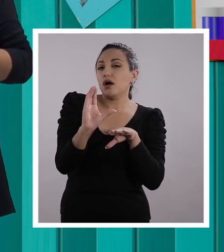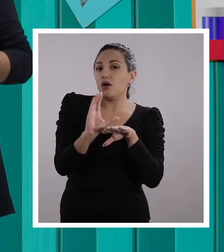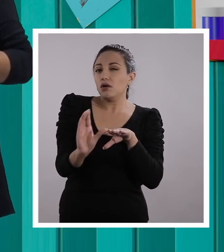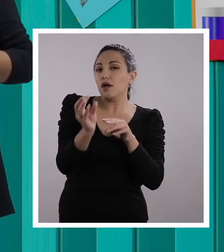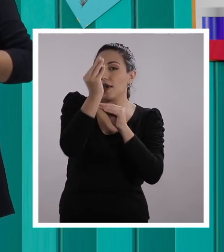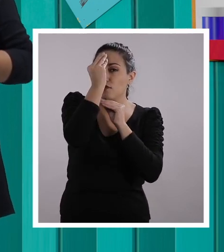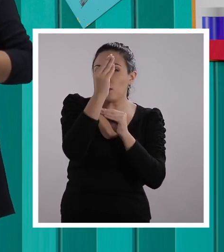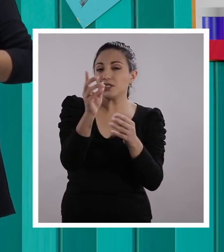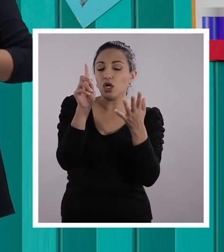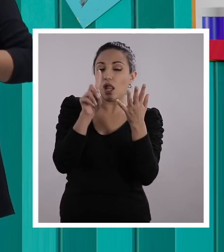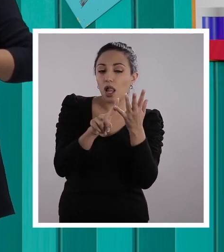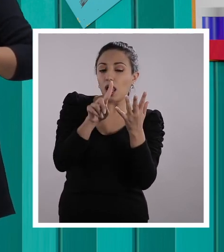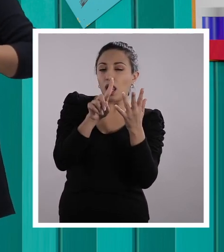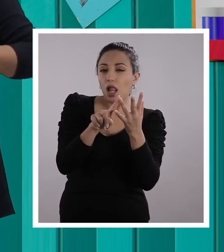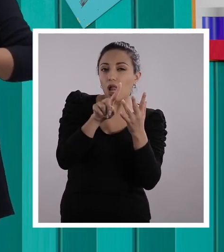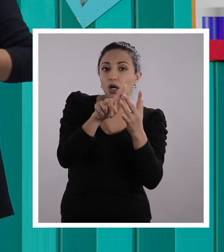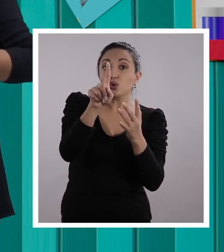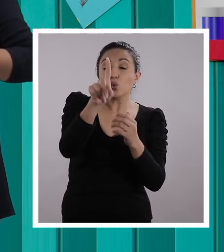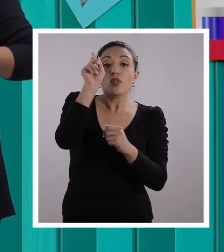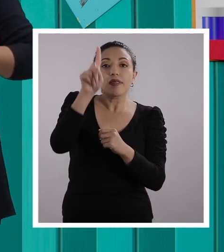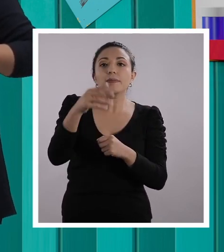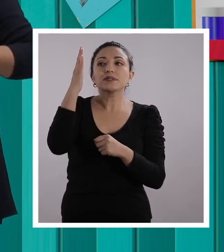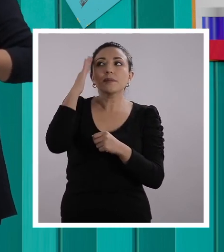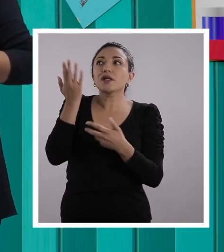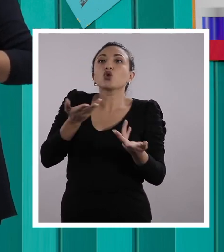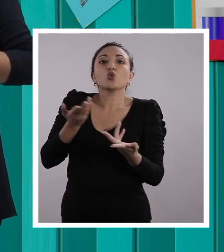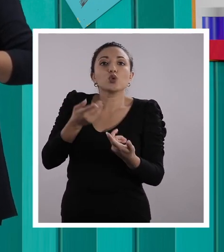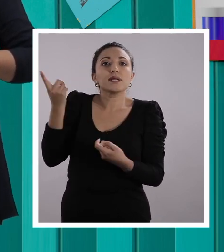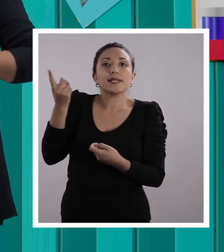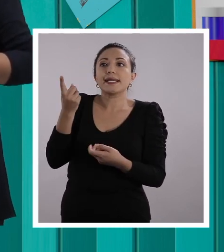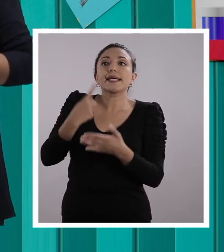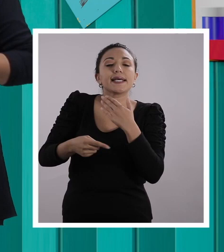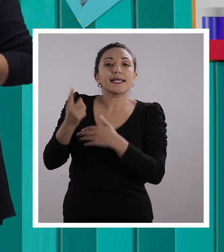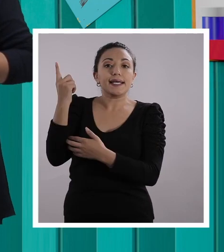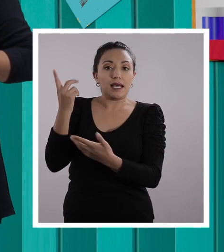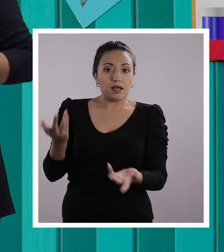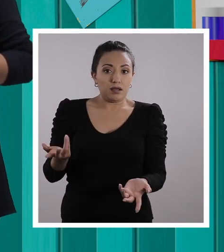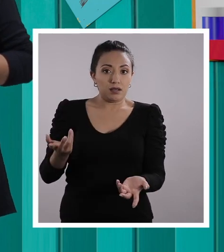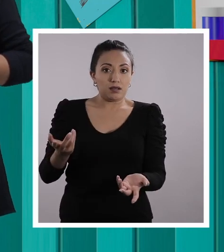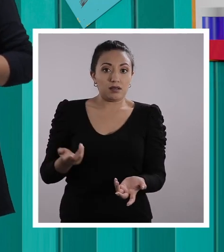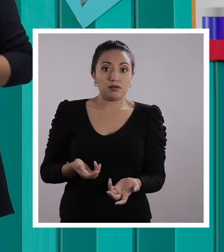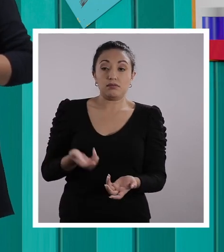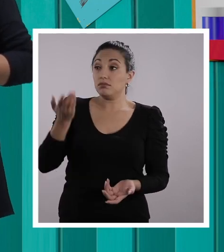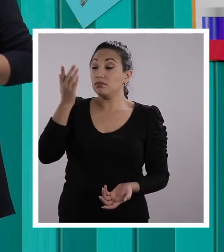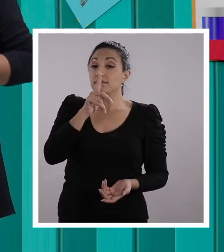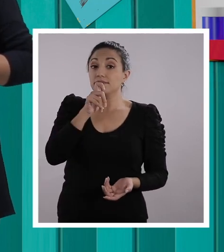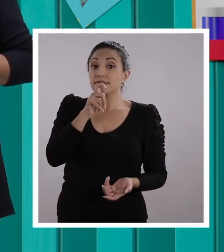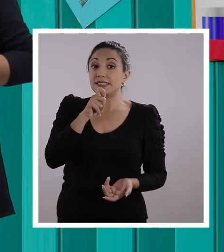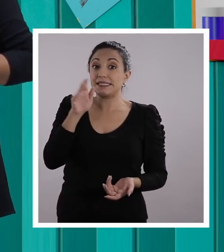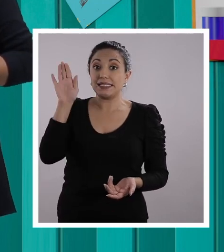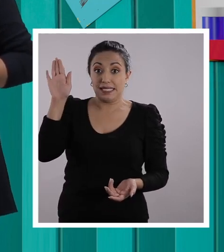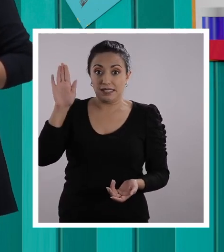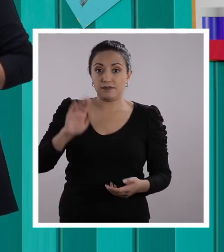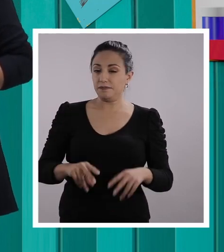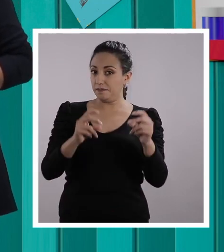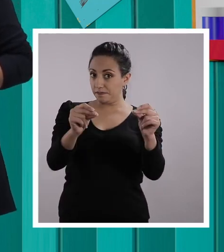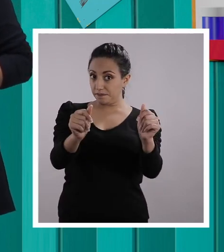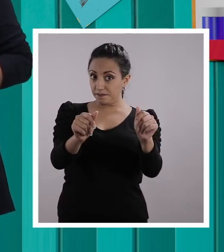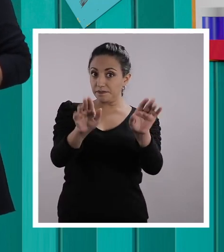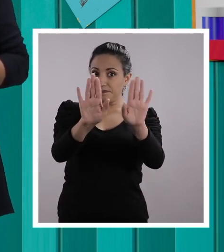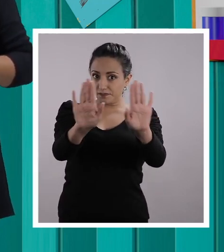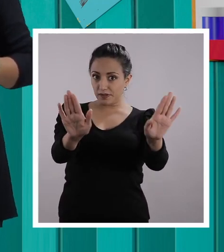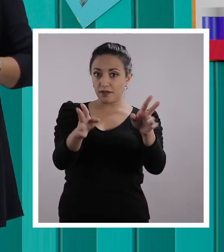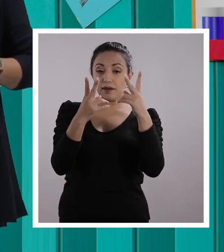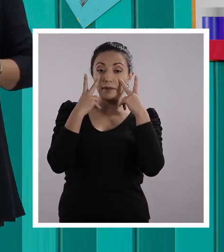información acerca de uno de estos lugares uno o de uno de estos patrimonios y ustedes tienen que identificar de quién estoy hablando